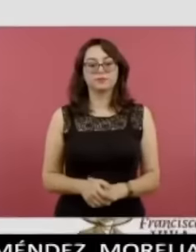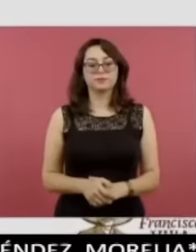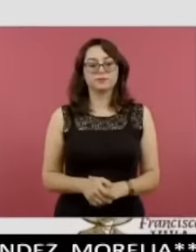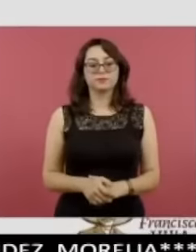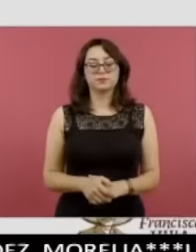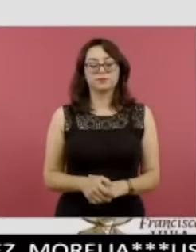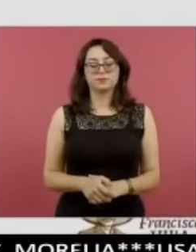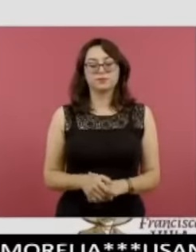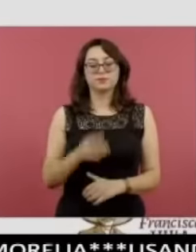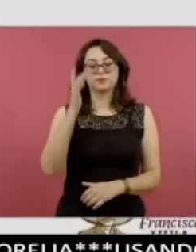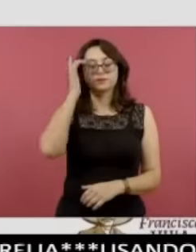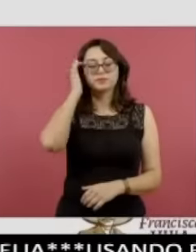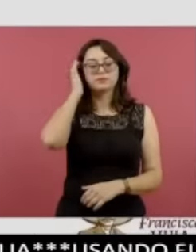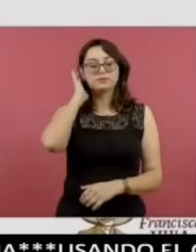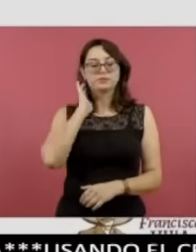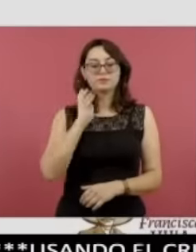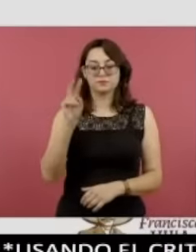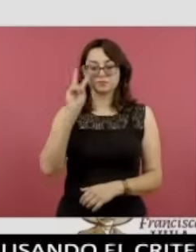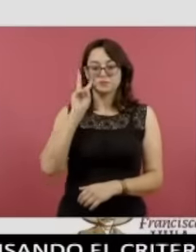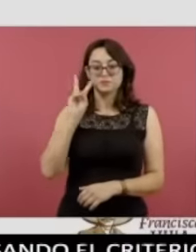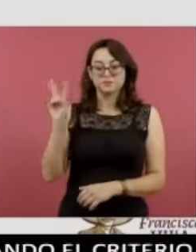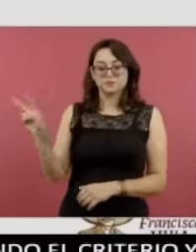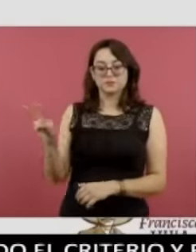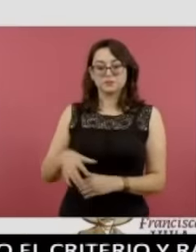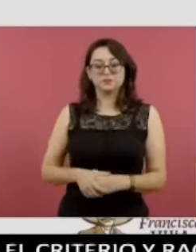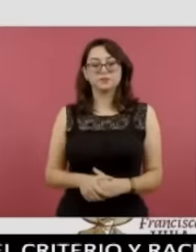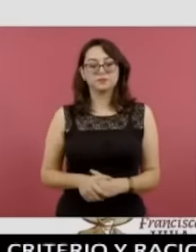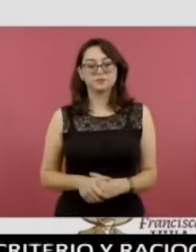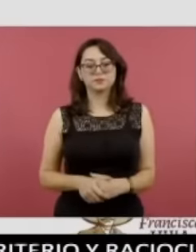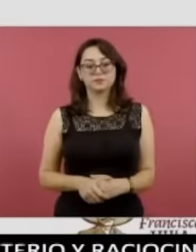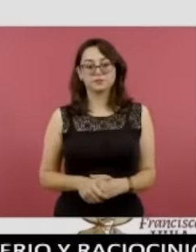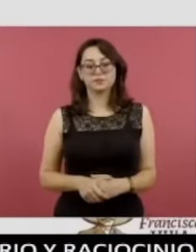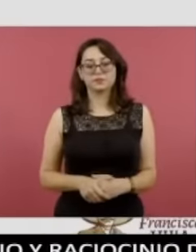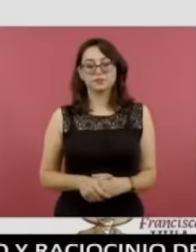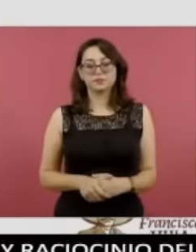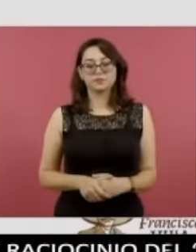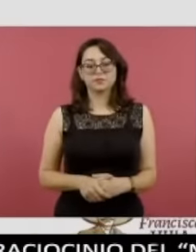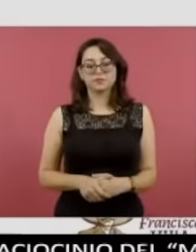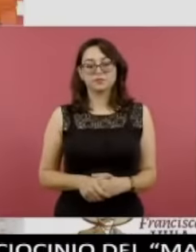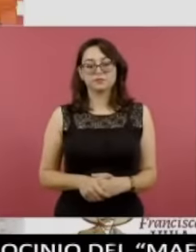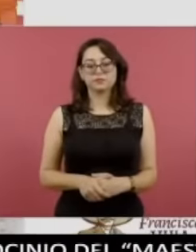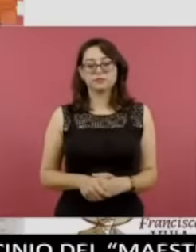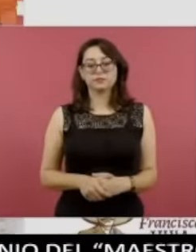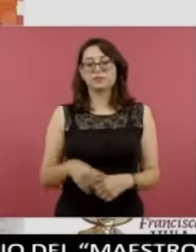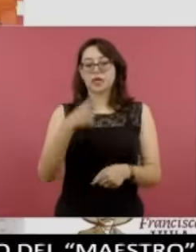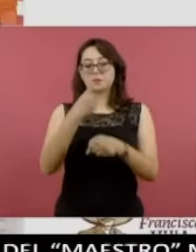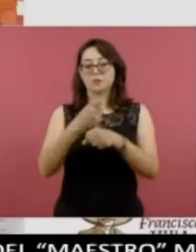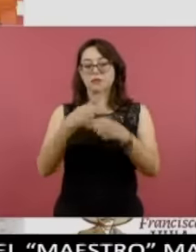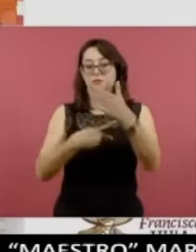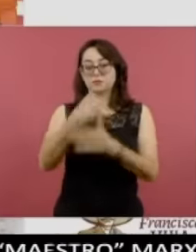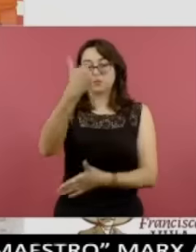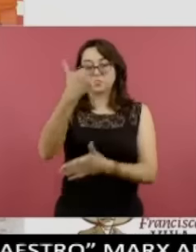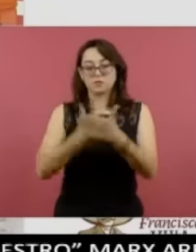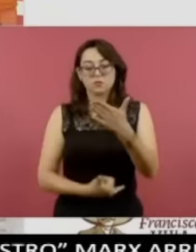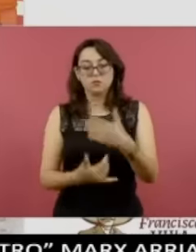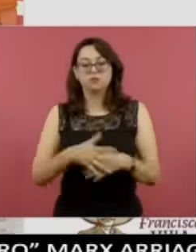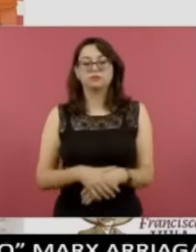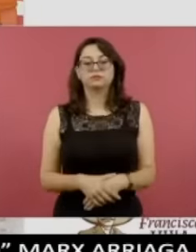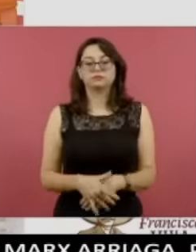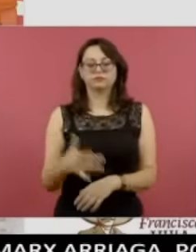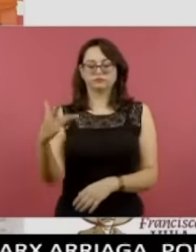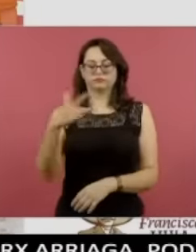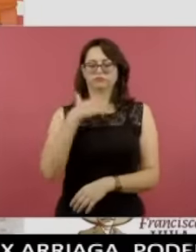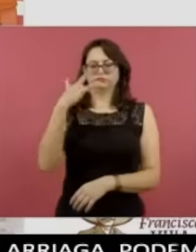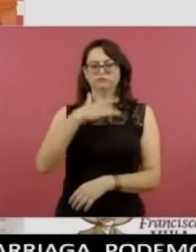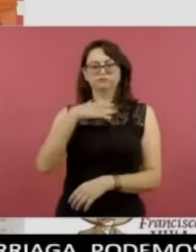de primaria federales en el estado de Puebla y que pues ya en el ciclo escolar va a estar al frente de un grupo de primer grado pues